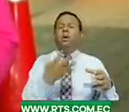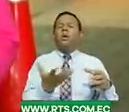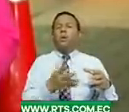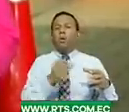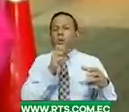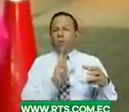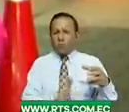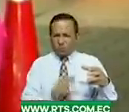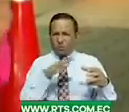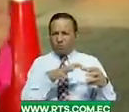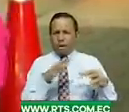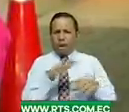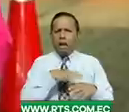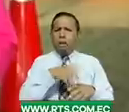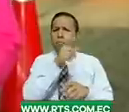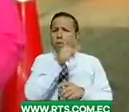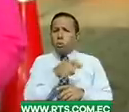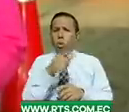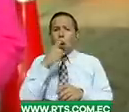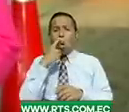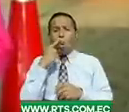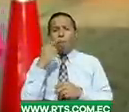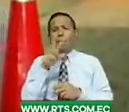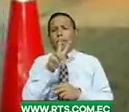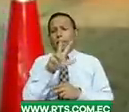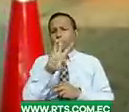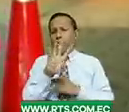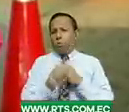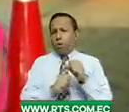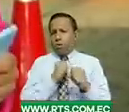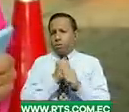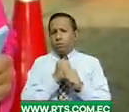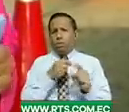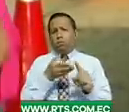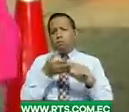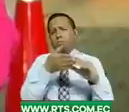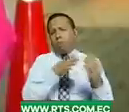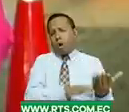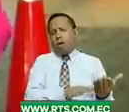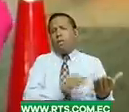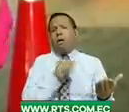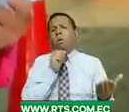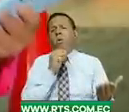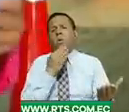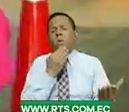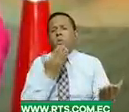la vida en manos de un supuesto amigo. Veamos los detalles.